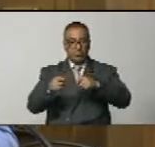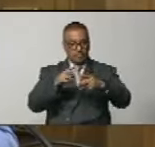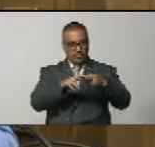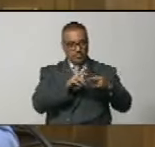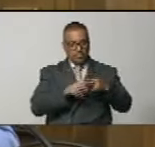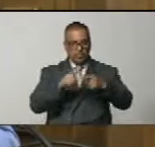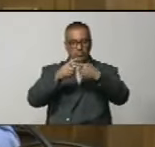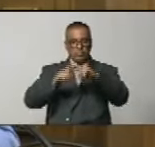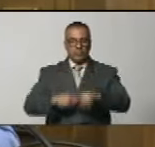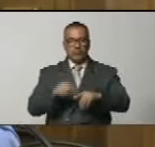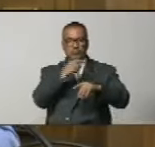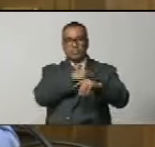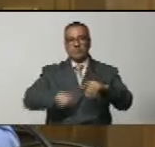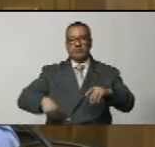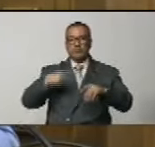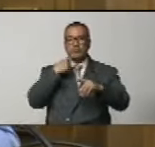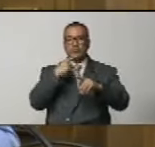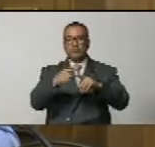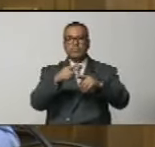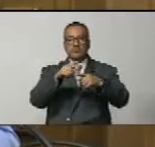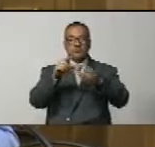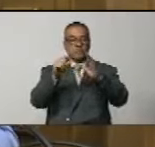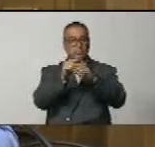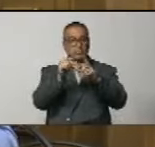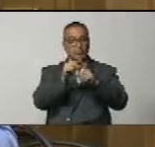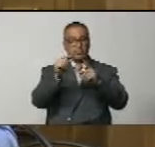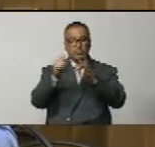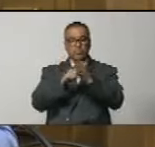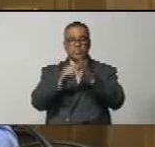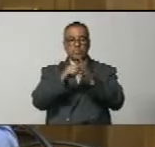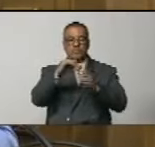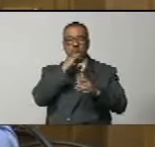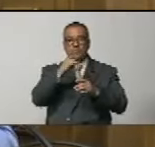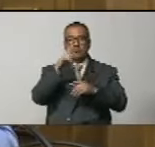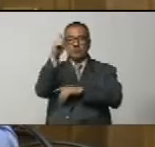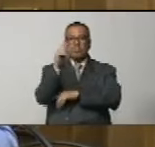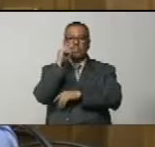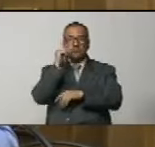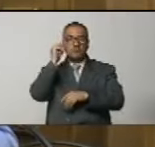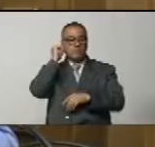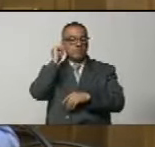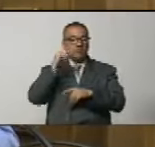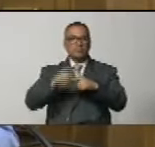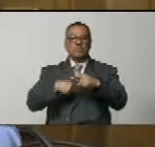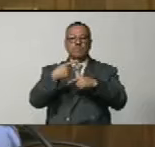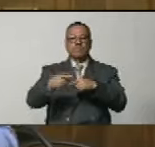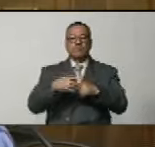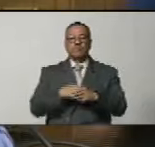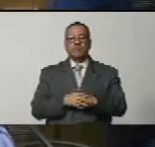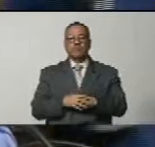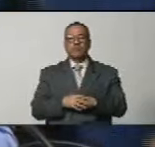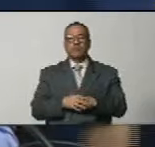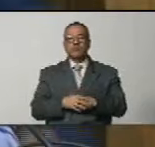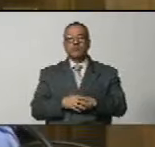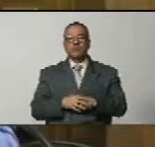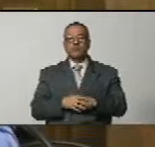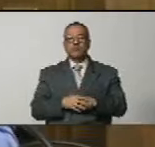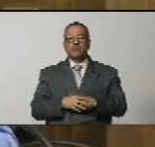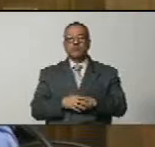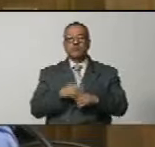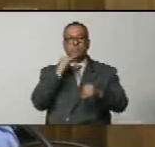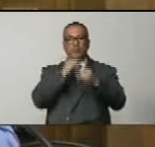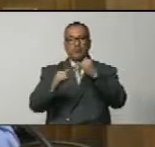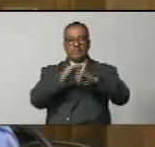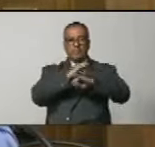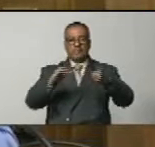relación a la cuenta, el presidente dio el derecho de palabra para puntos de información a las diputadas y los diputados indicados en lista anexa. Finalizadas